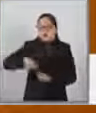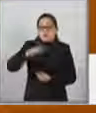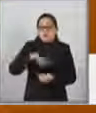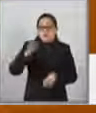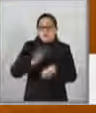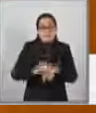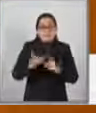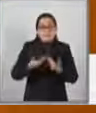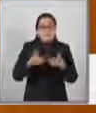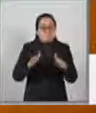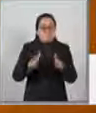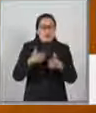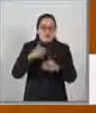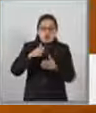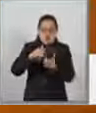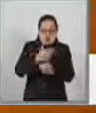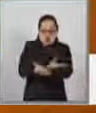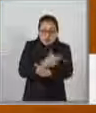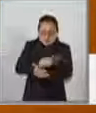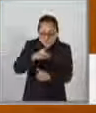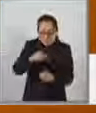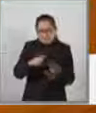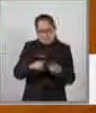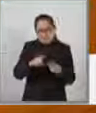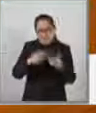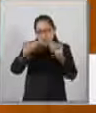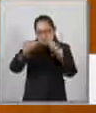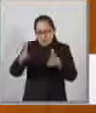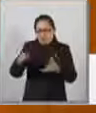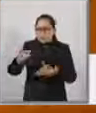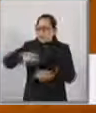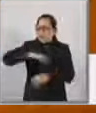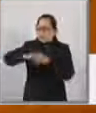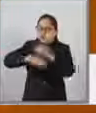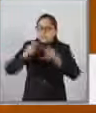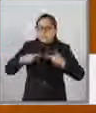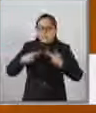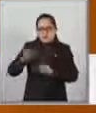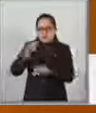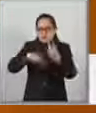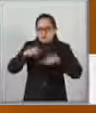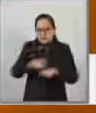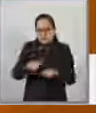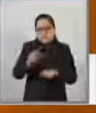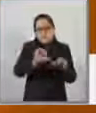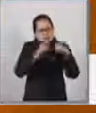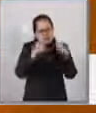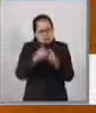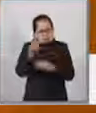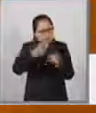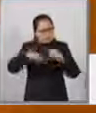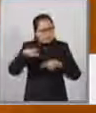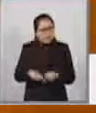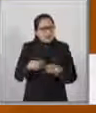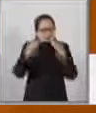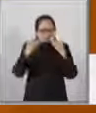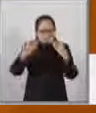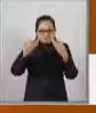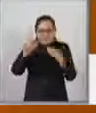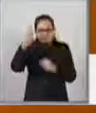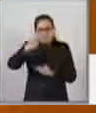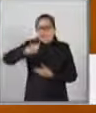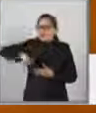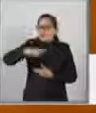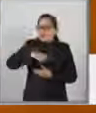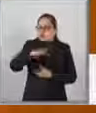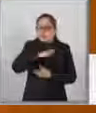estándares de transparencia y de parlamento abierto, invitar a la sociedad civil organizada para que sigamos avanzando